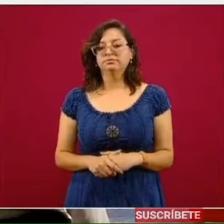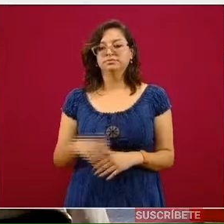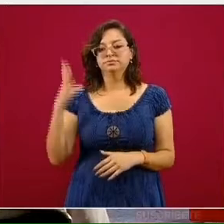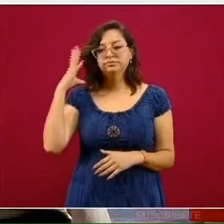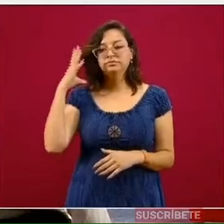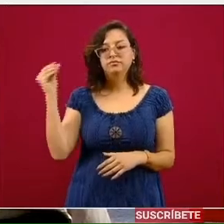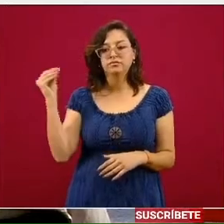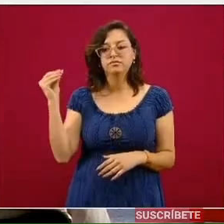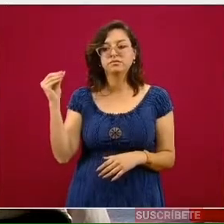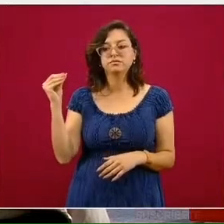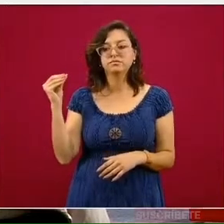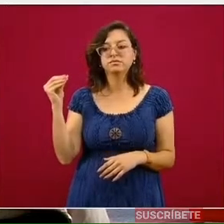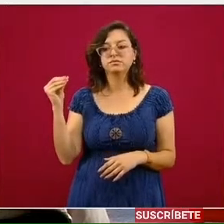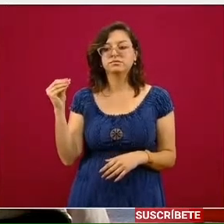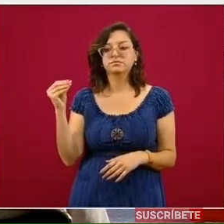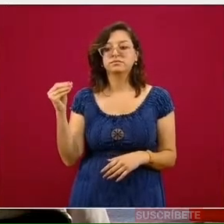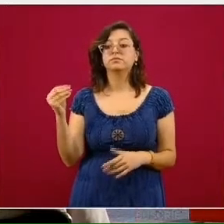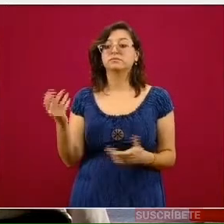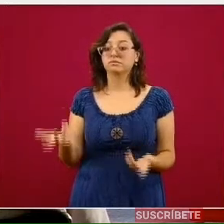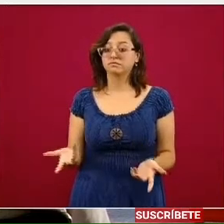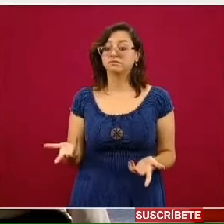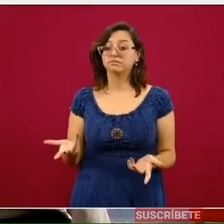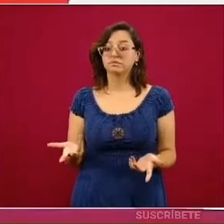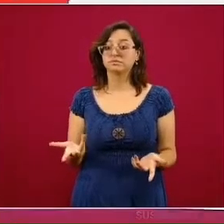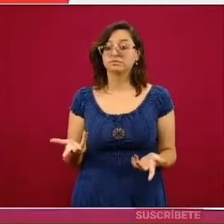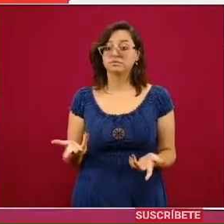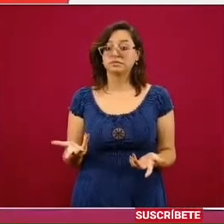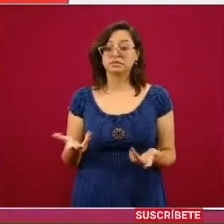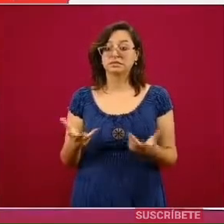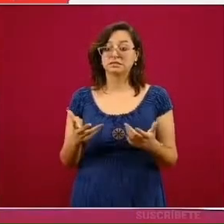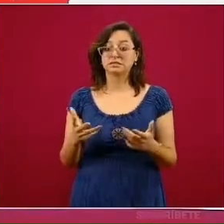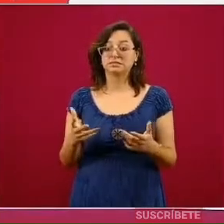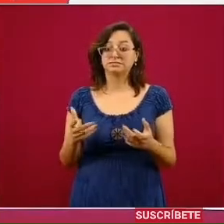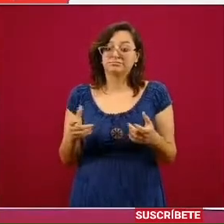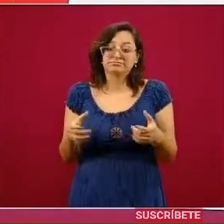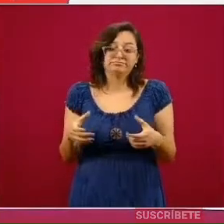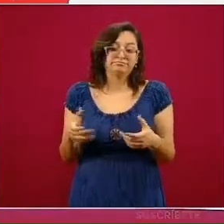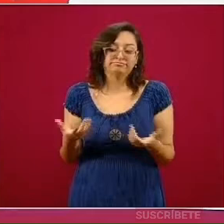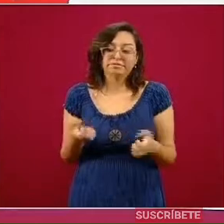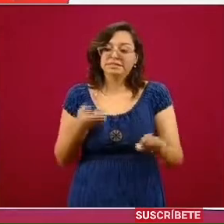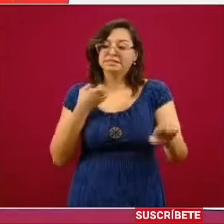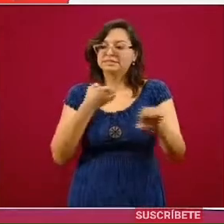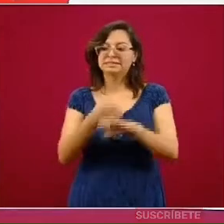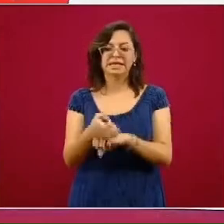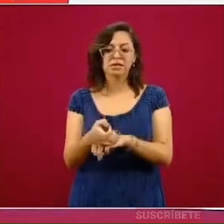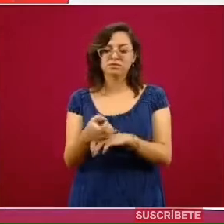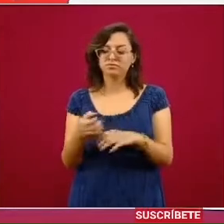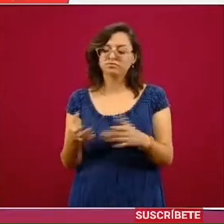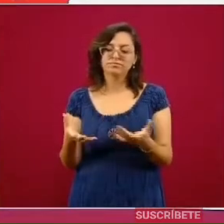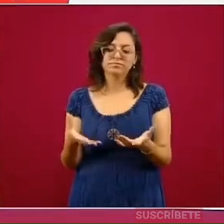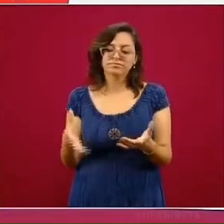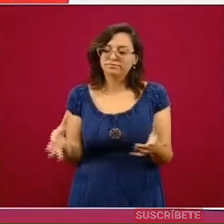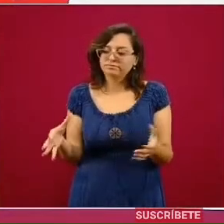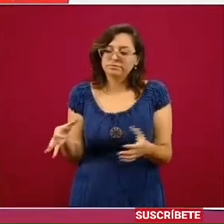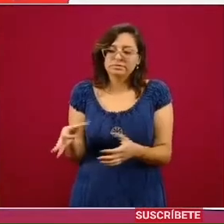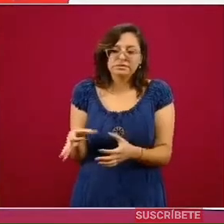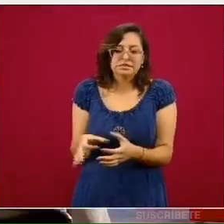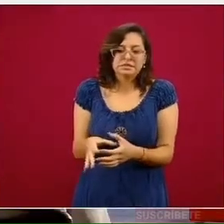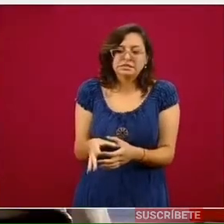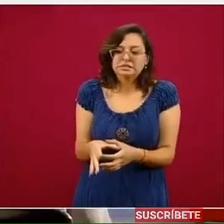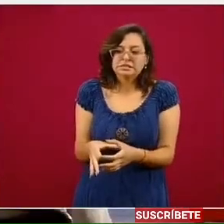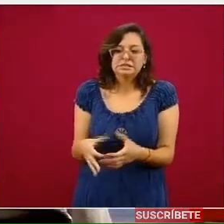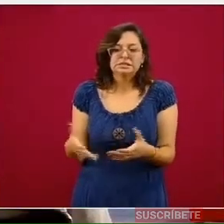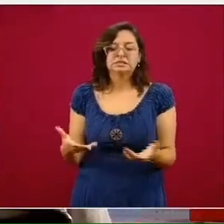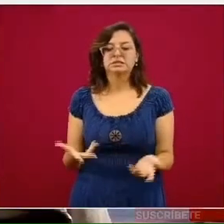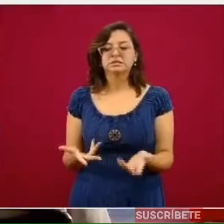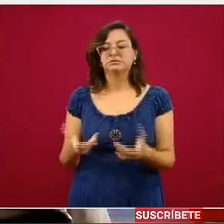Colima. En Colima tenemos una parte extensa del territorio. Colima es un territorio muy chiquito, es uno de los estados más pequeños geográficamente hablando de